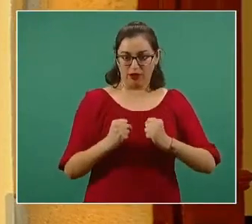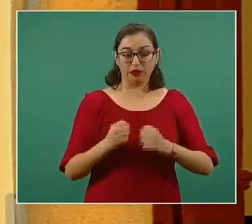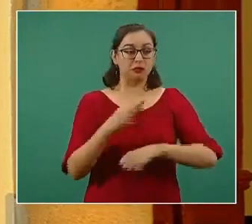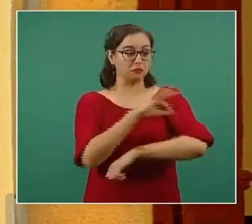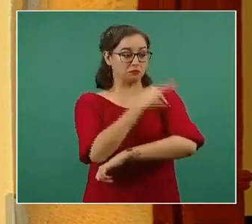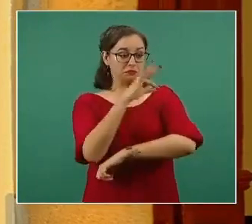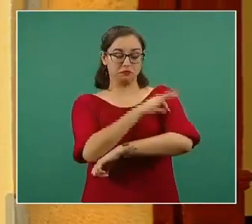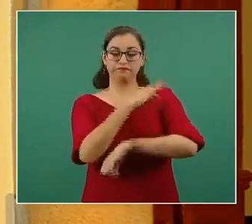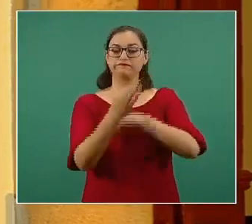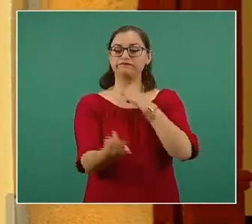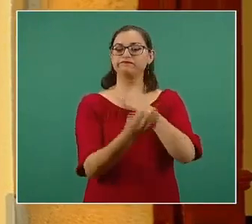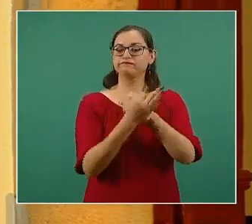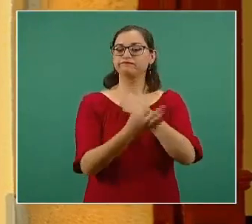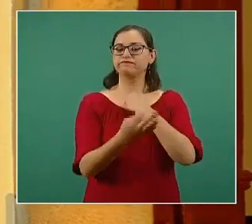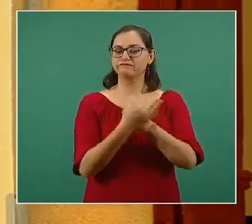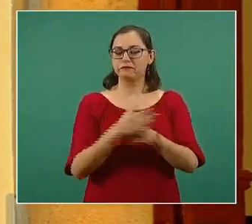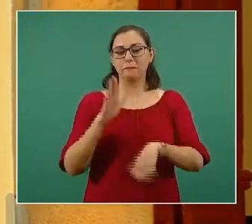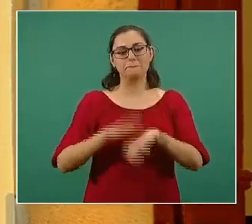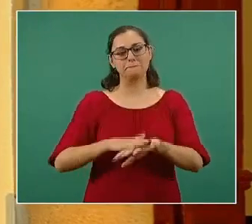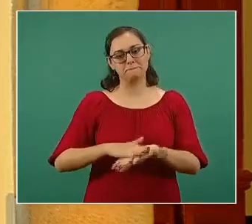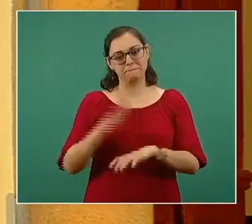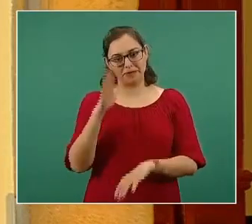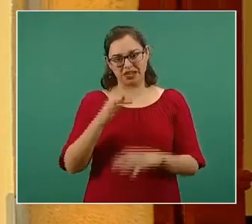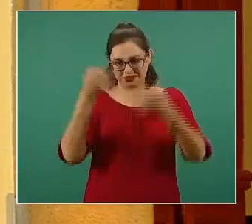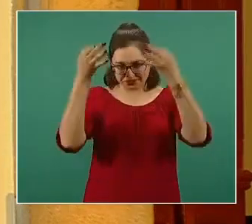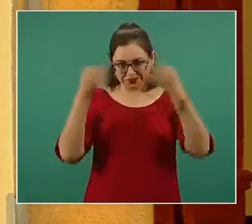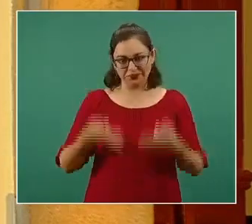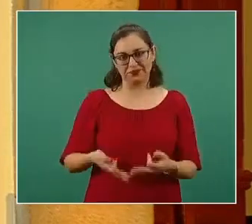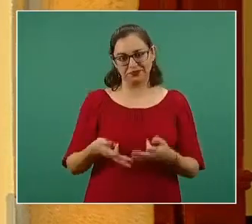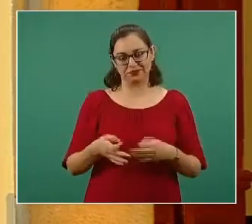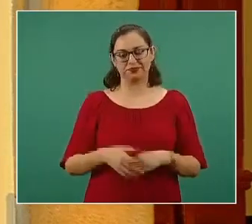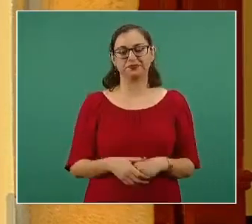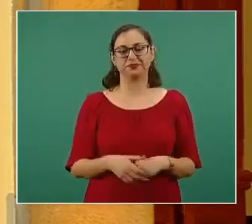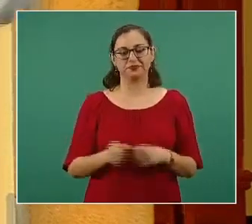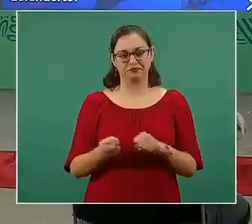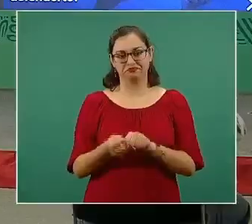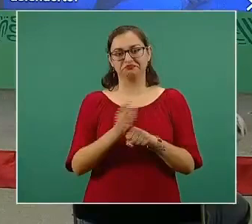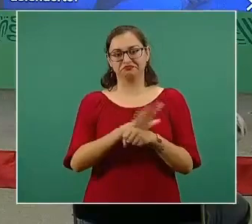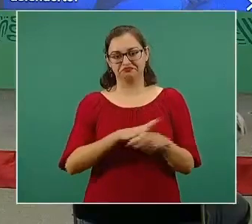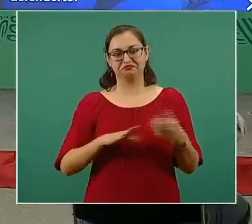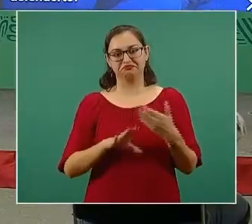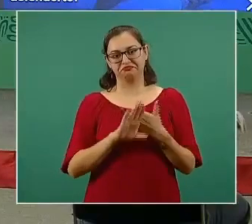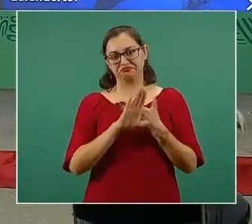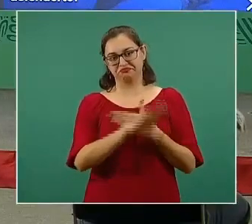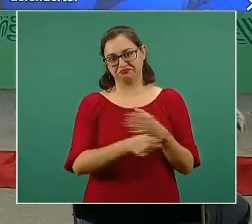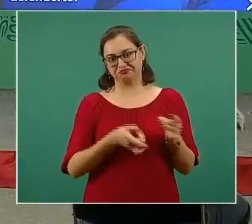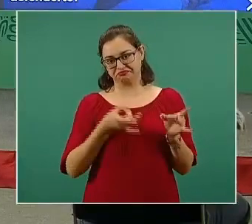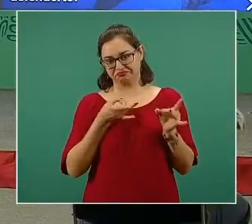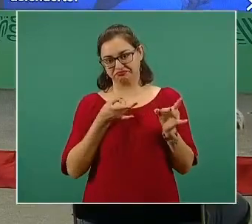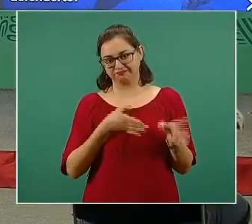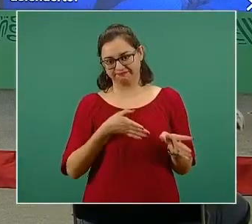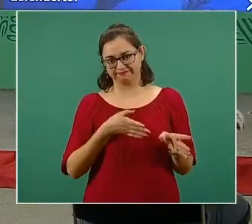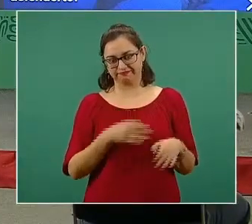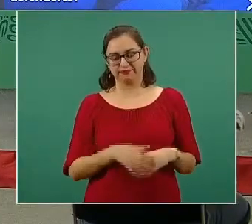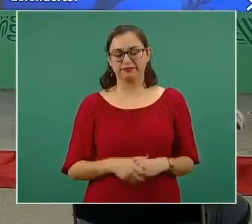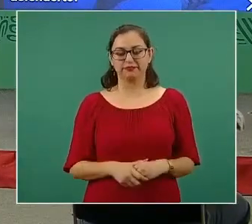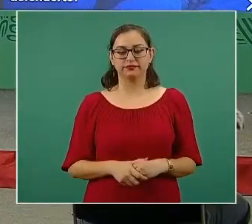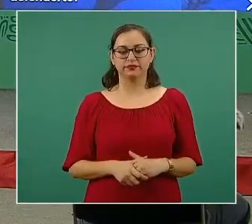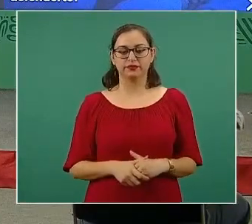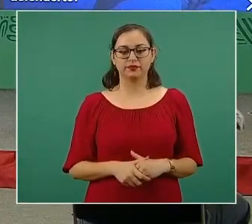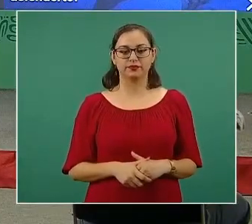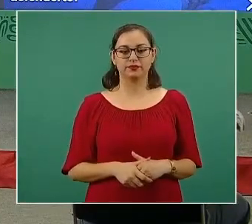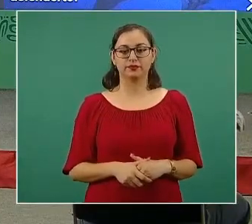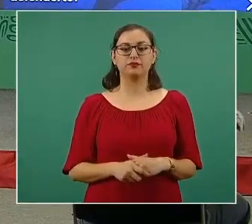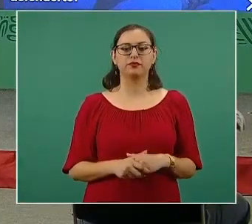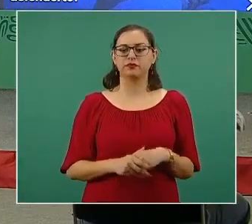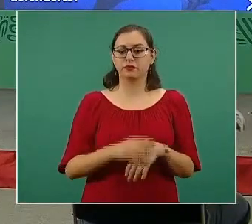el sistema de defensas que requiere nuestro cuerpo para protegernos contra la COVID-19, particularmente sobre esta vacuna, pero